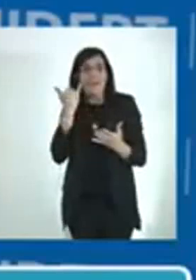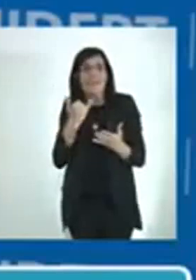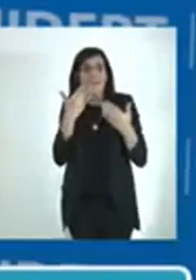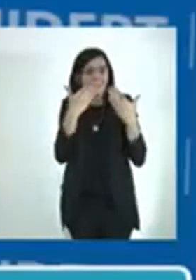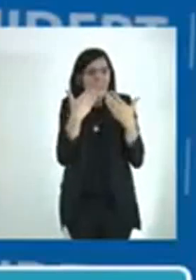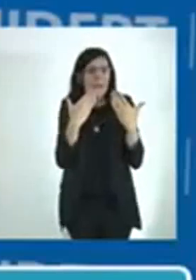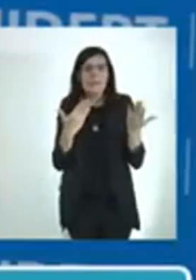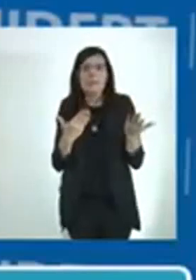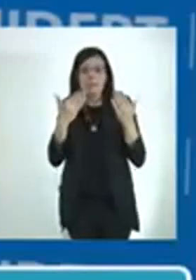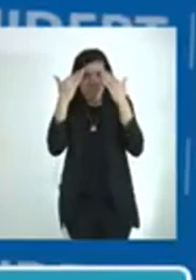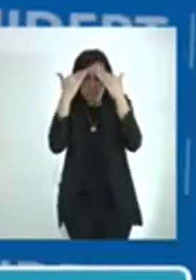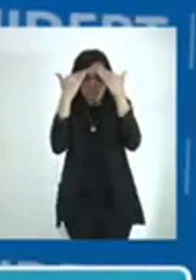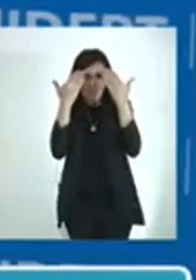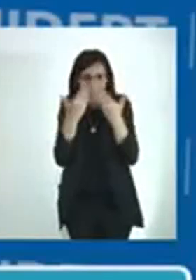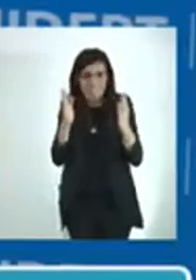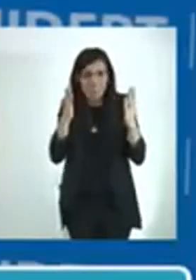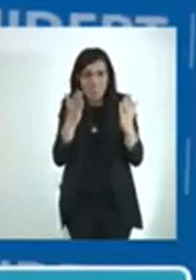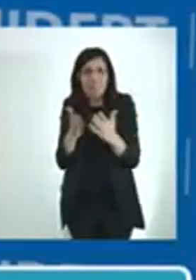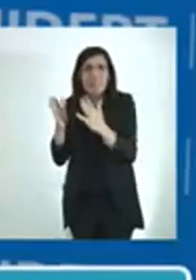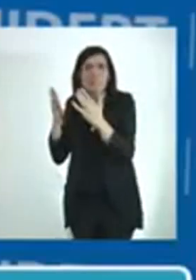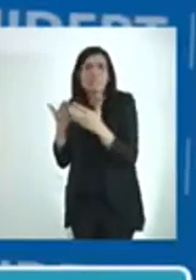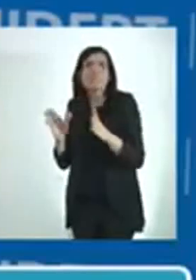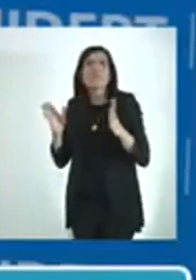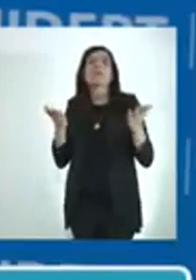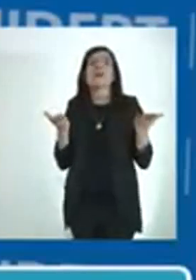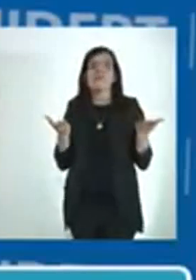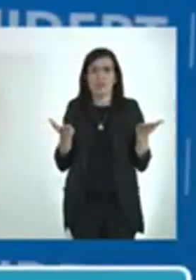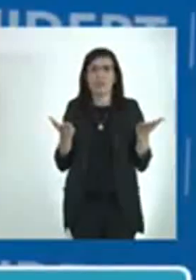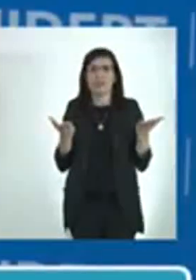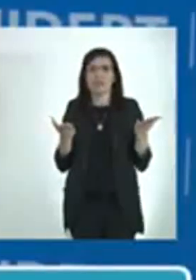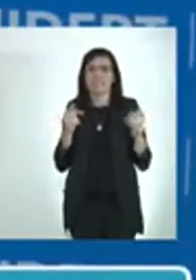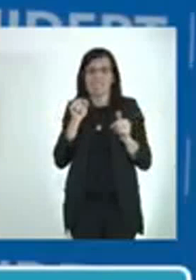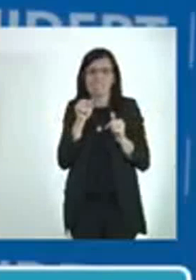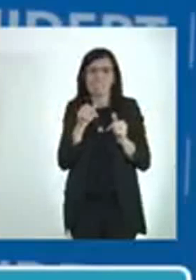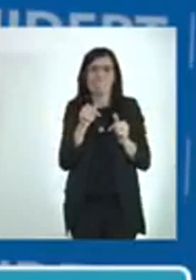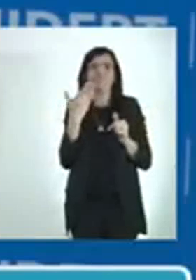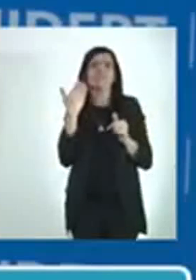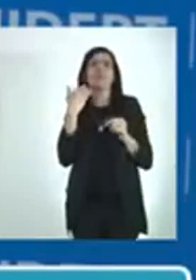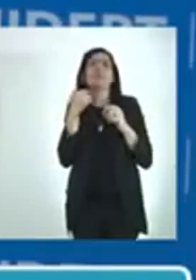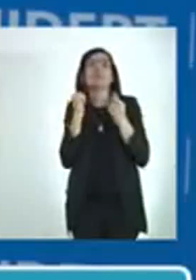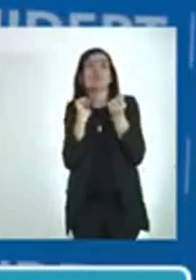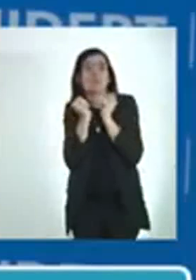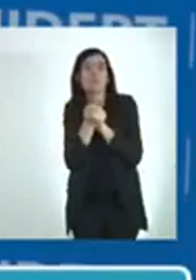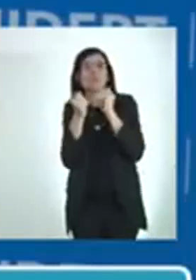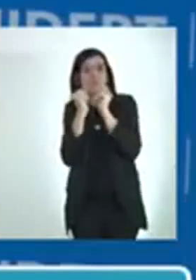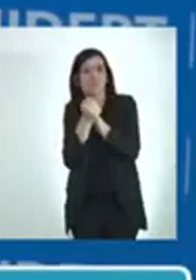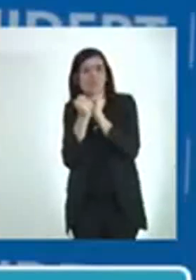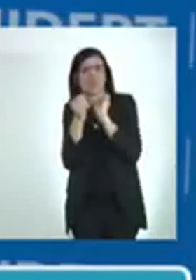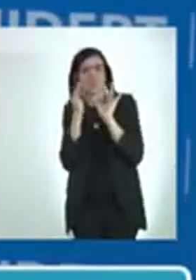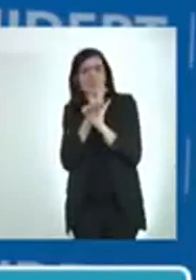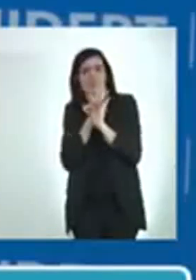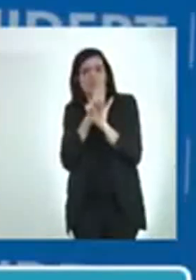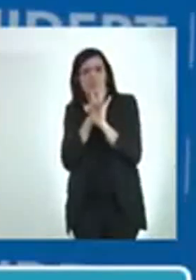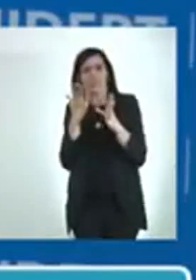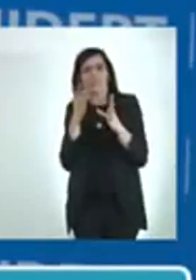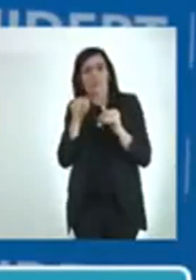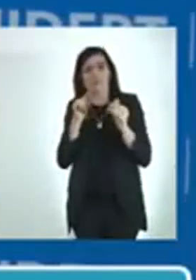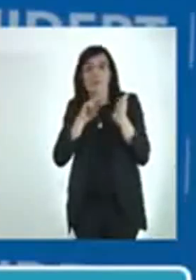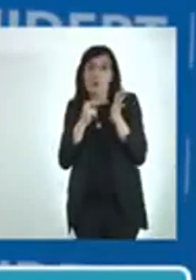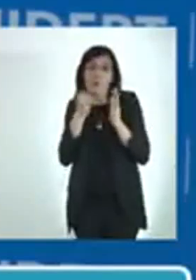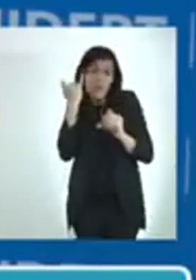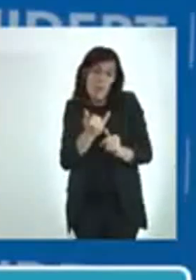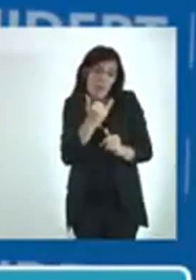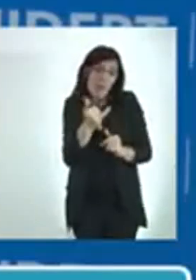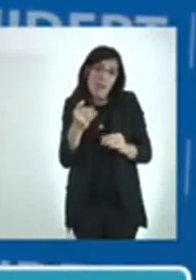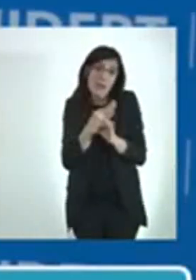empiece a abrir y a pensar como lo que decíamos al principio. La ESI es la oportunidad para trabajar con nuevas herramientas y dar respuestas a problemas que están, son